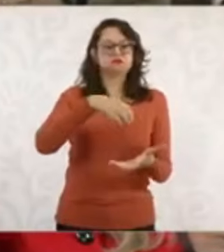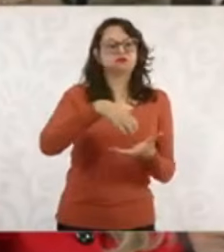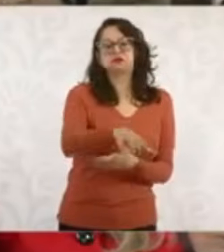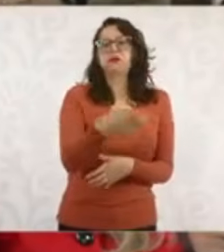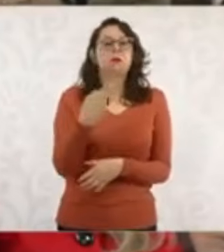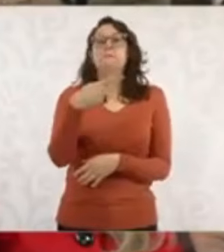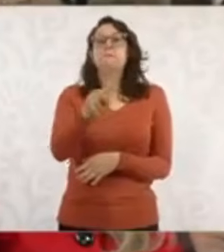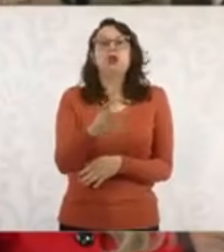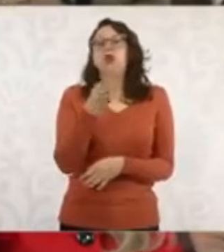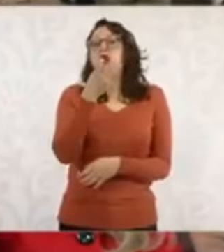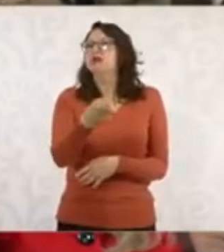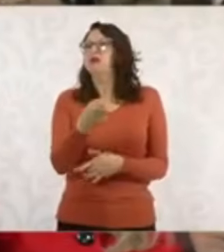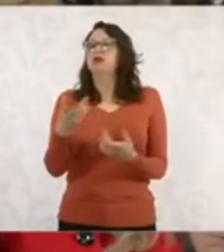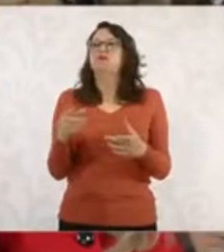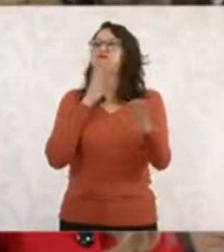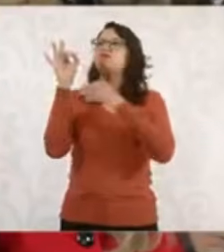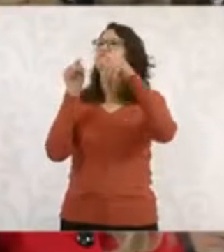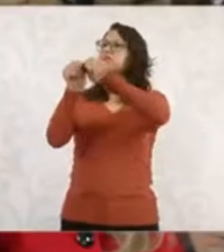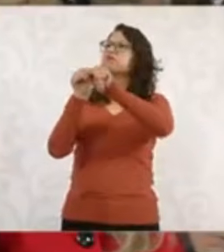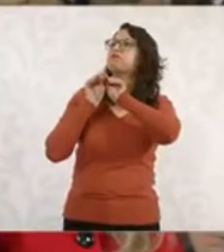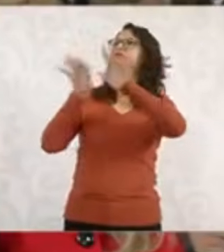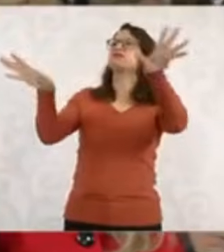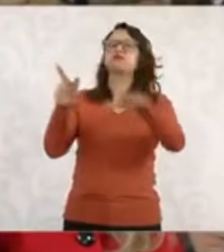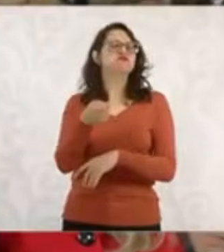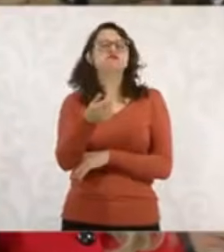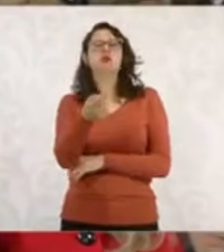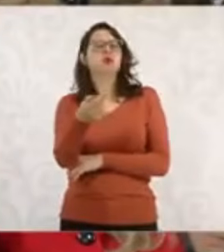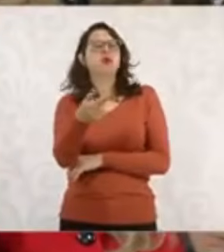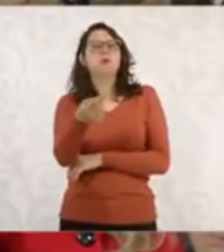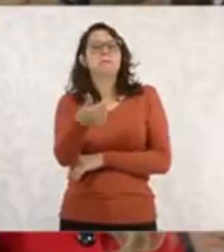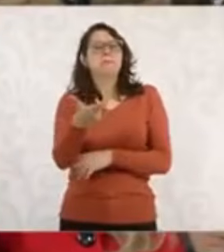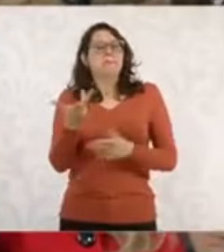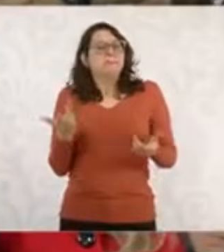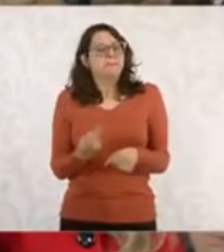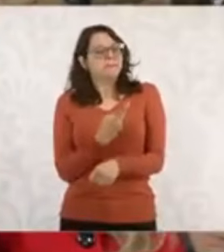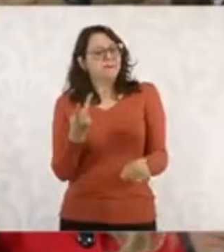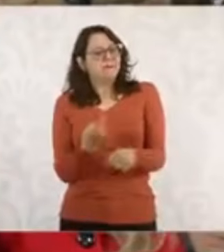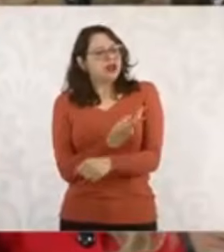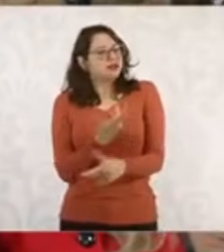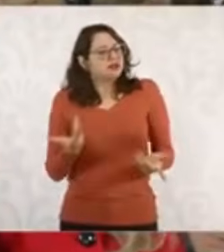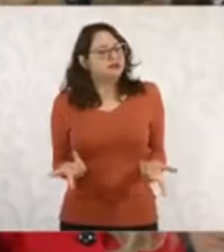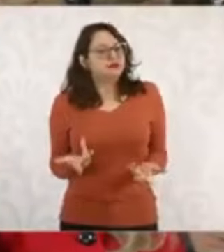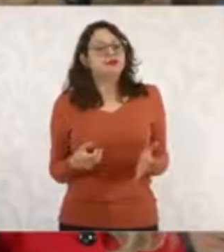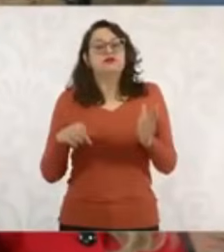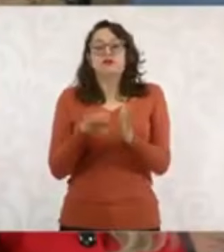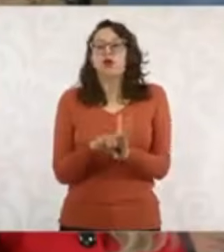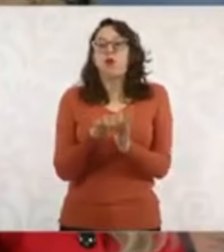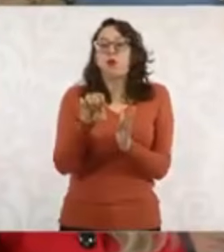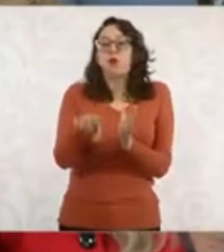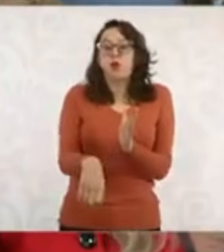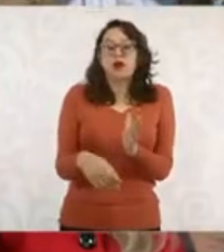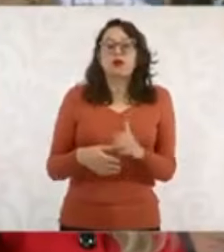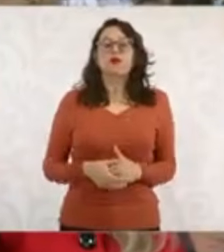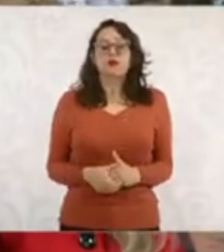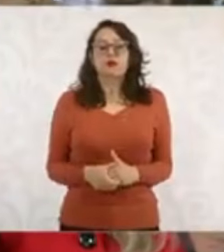los grandes medios y a veces también ni de los pequeños. Por ejemplo, la